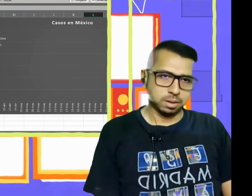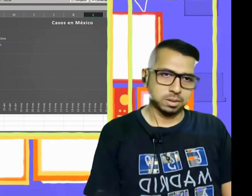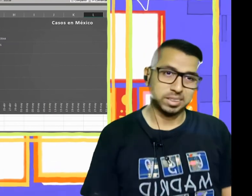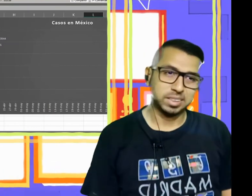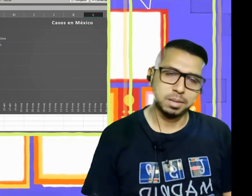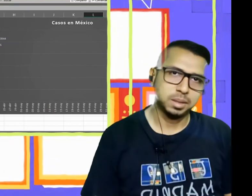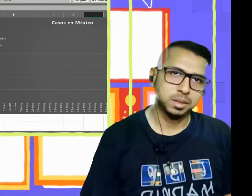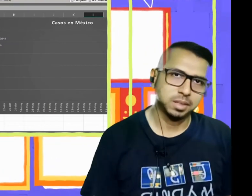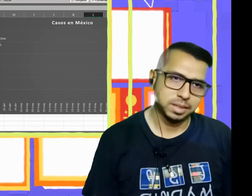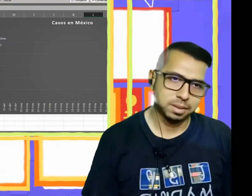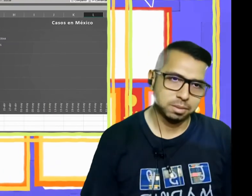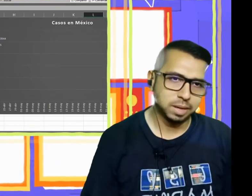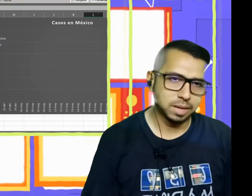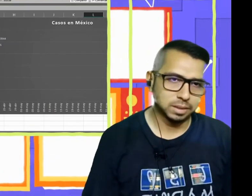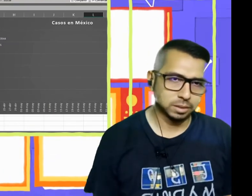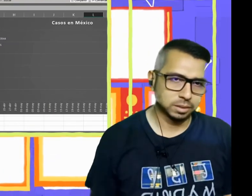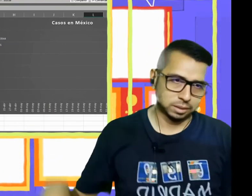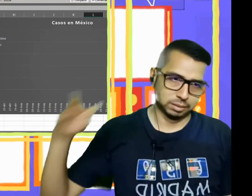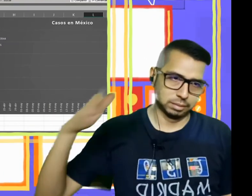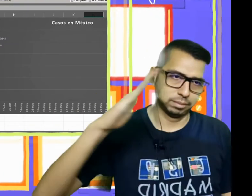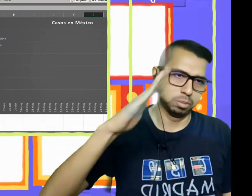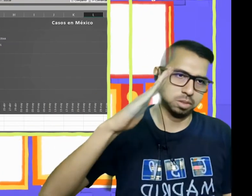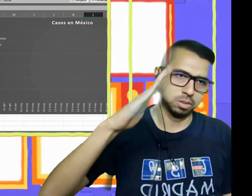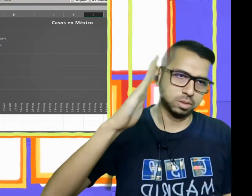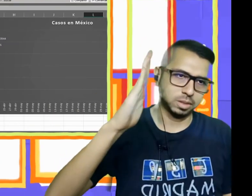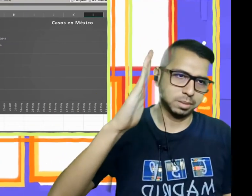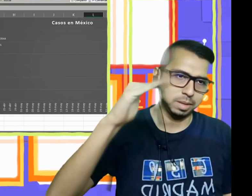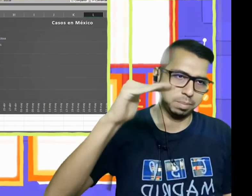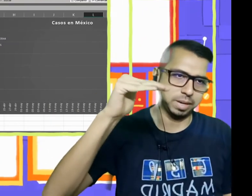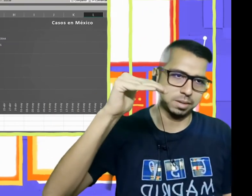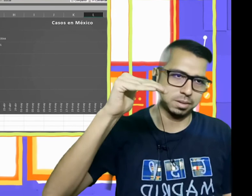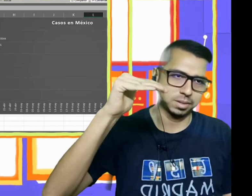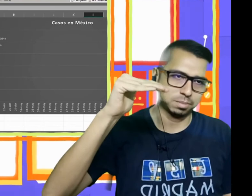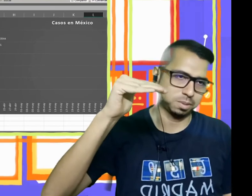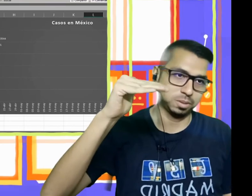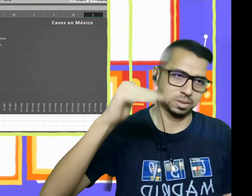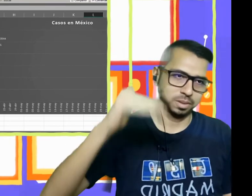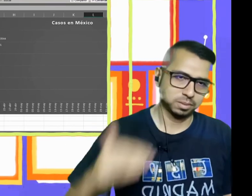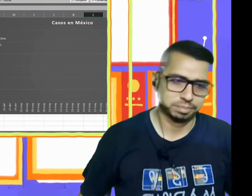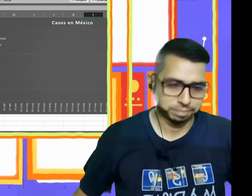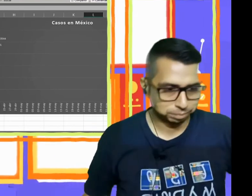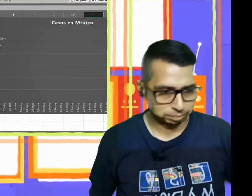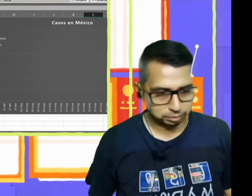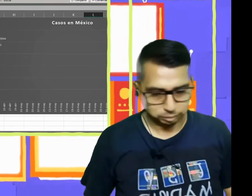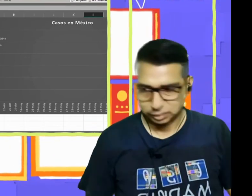Pero con este incremento de 1000 casos, pues no creo que se vaya a aplanar pronto, ¿no?